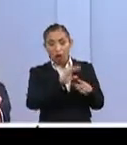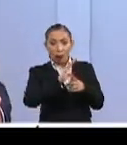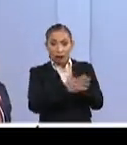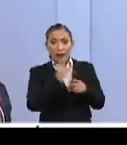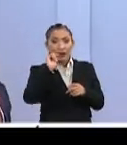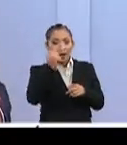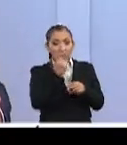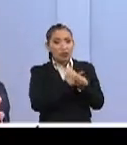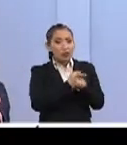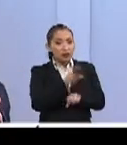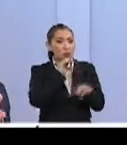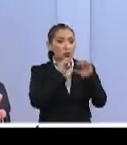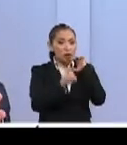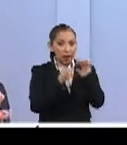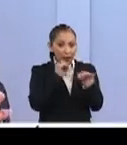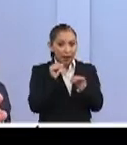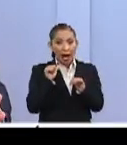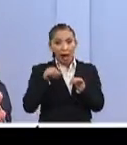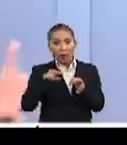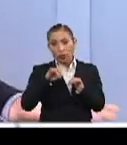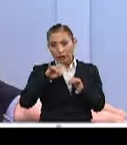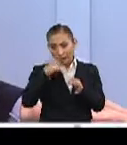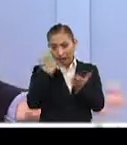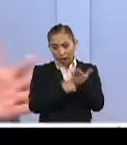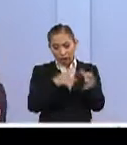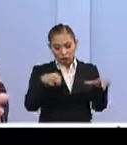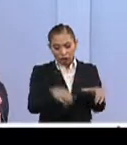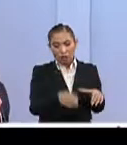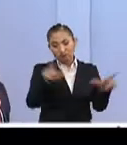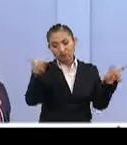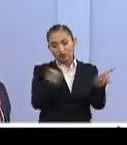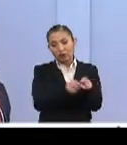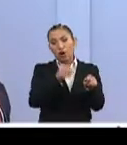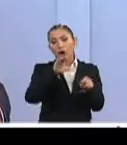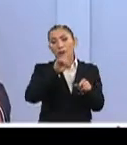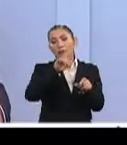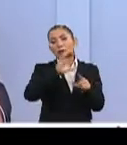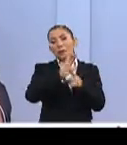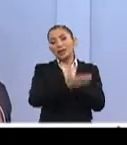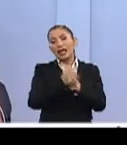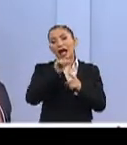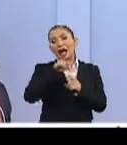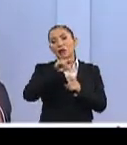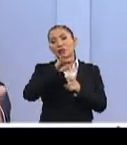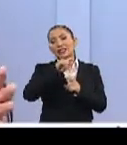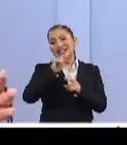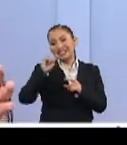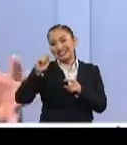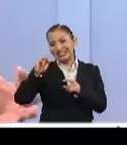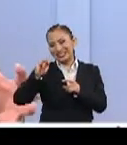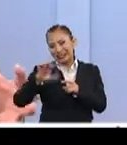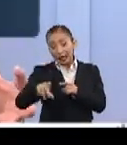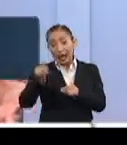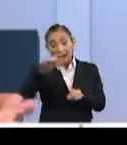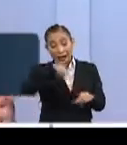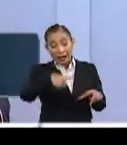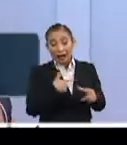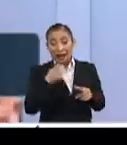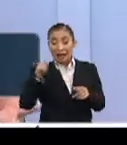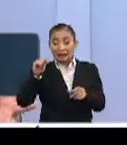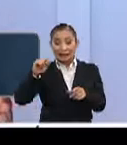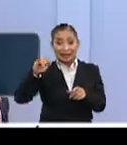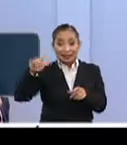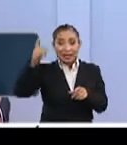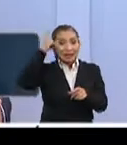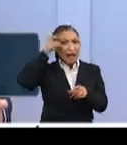de Tecnologías de Información y Comunicación de la ANUYES, es mejor conocido como Comité ANUYES TIC. Es en donde el gremio de las TIC,